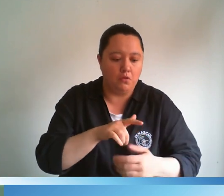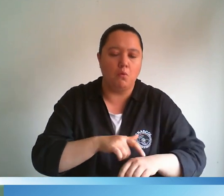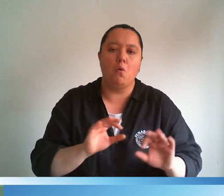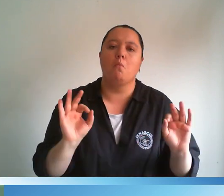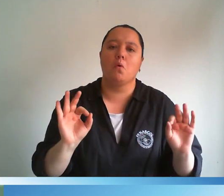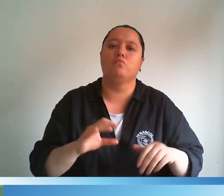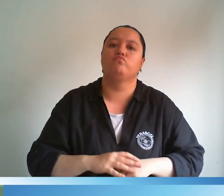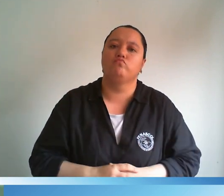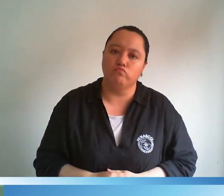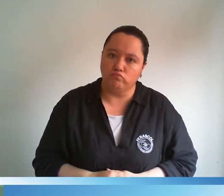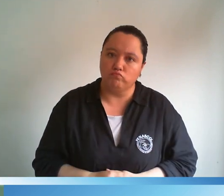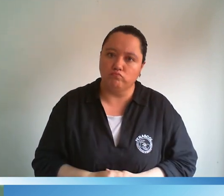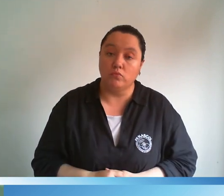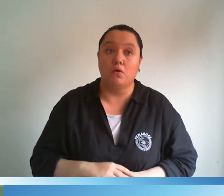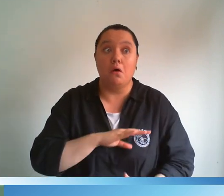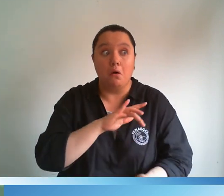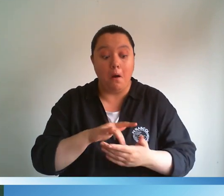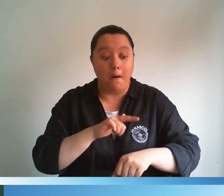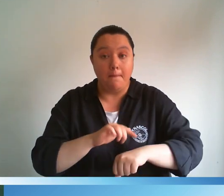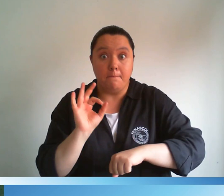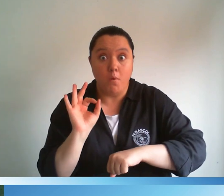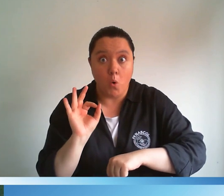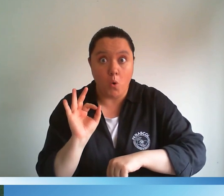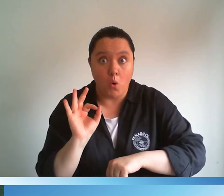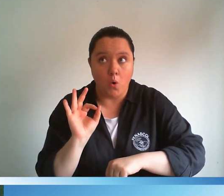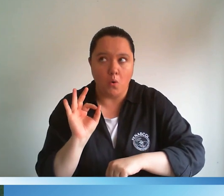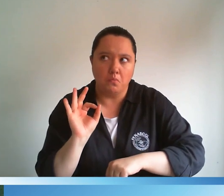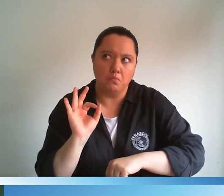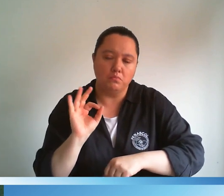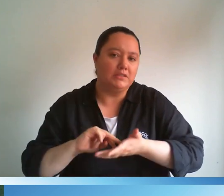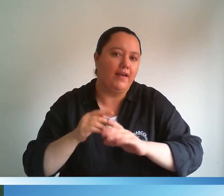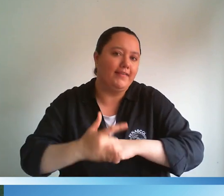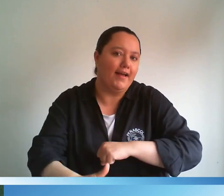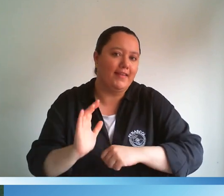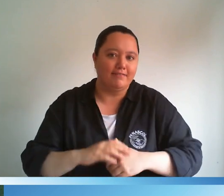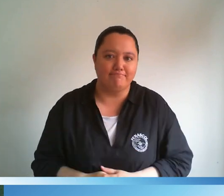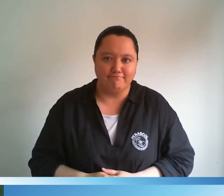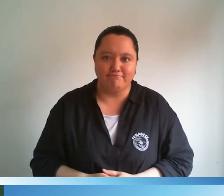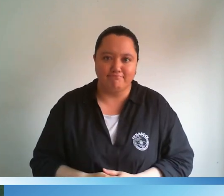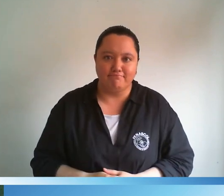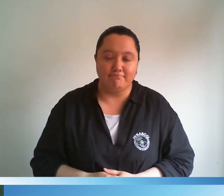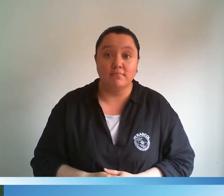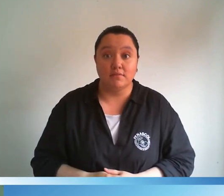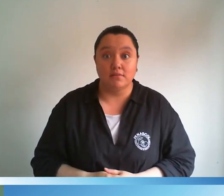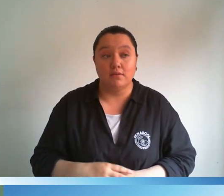estás a tiempo. Si estás a tiempo, ya es tarde.